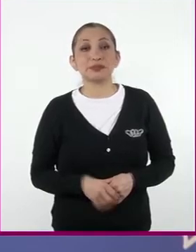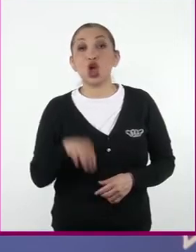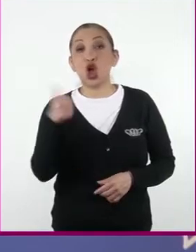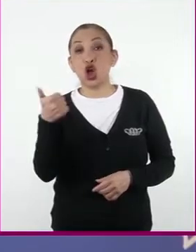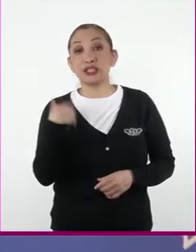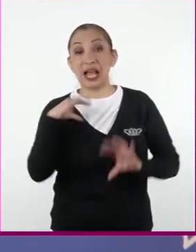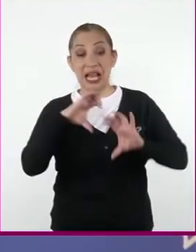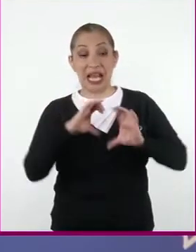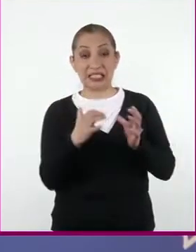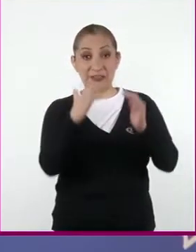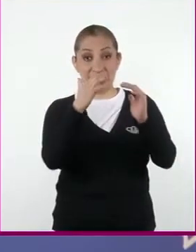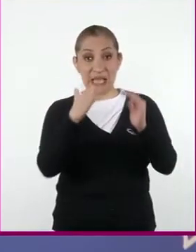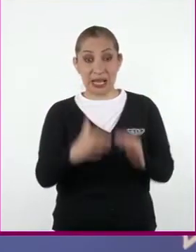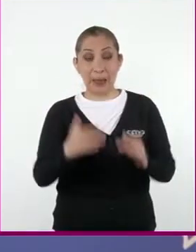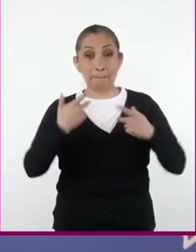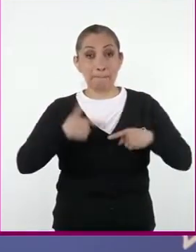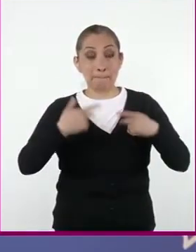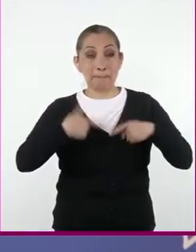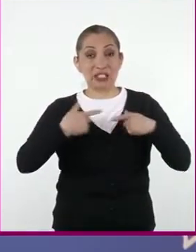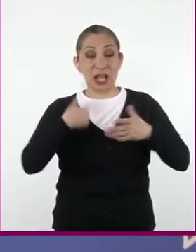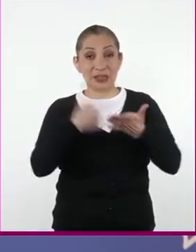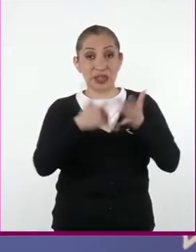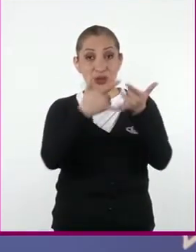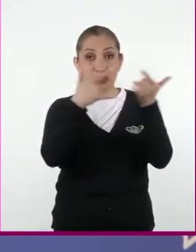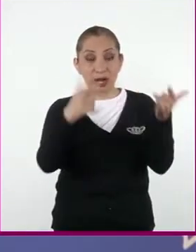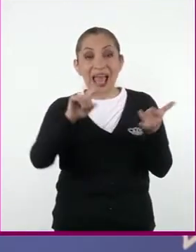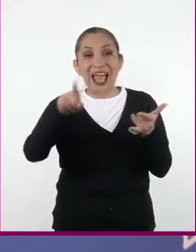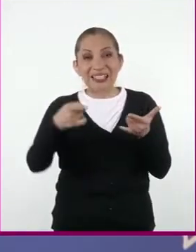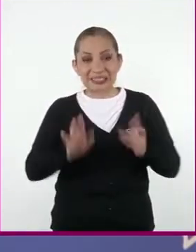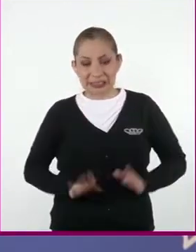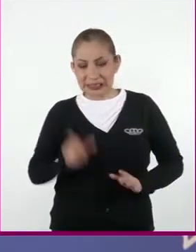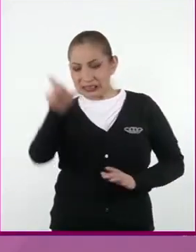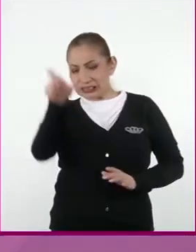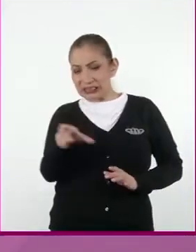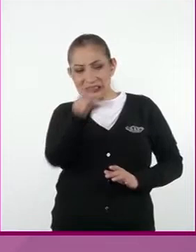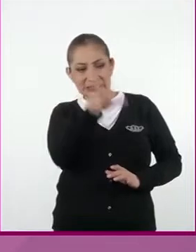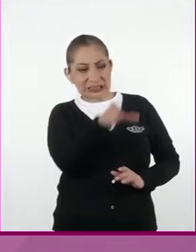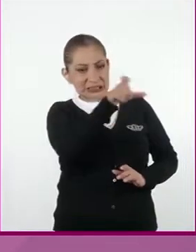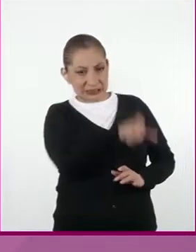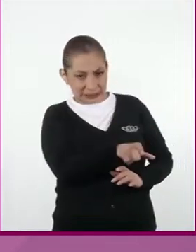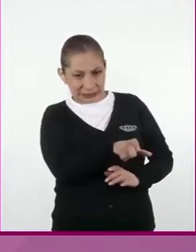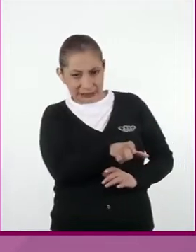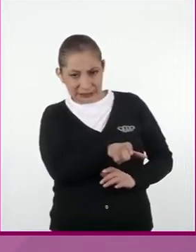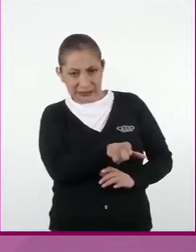Otra de las clasificaciones de los personajes se relaciona con la caracterización.